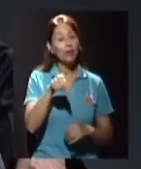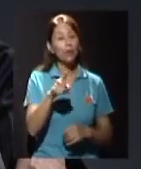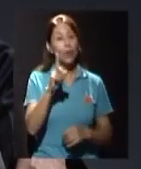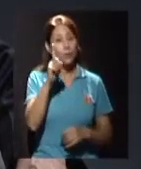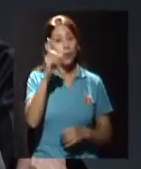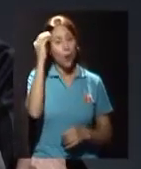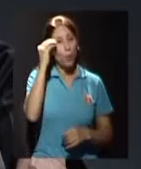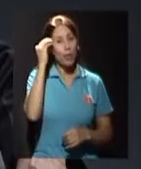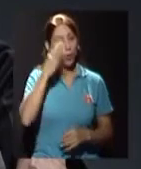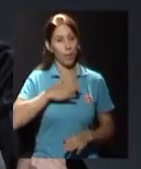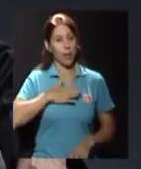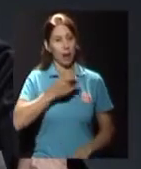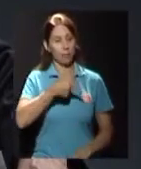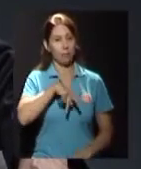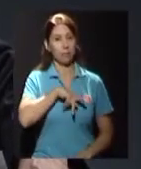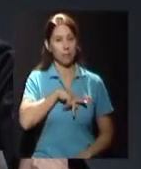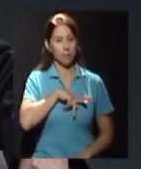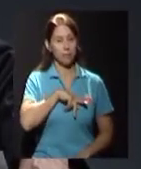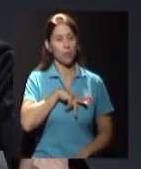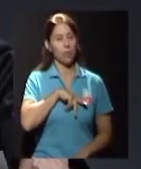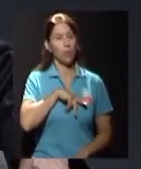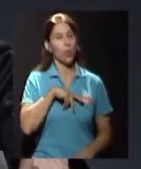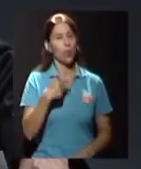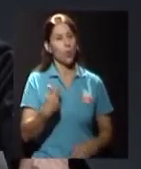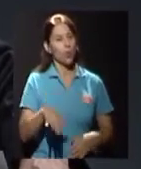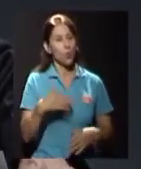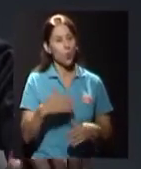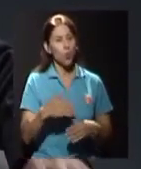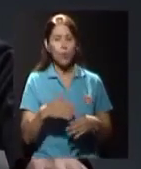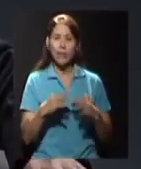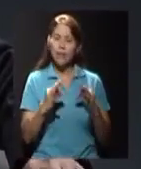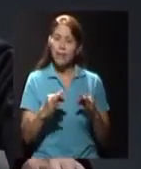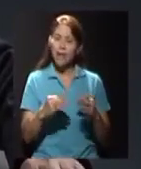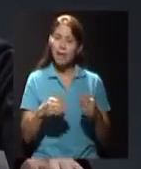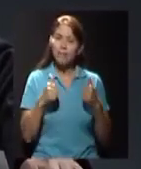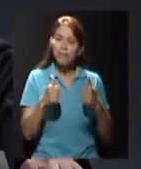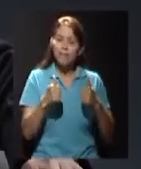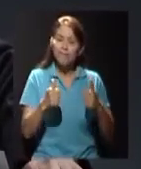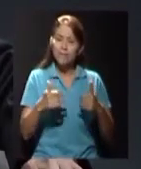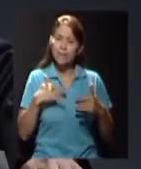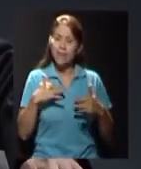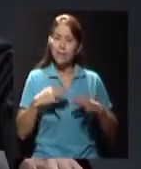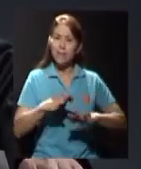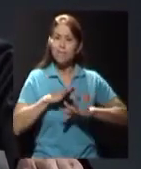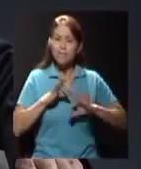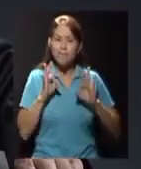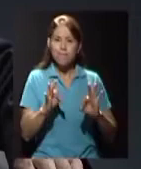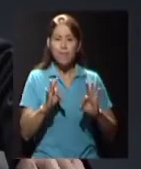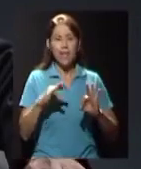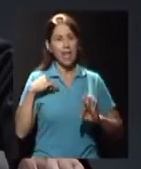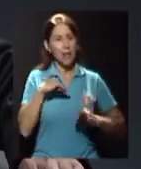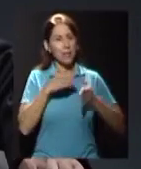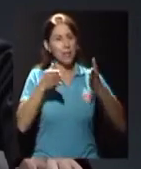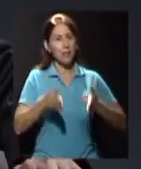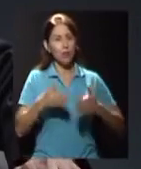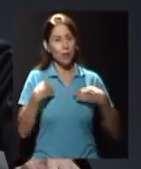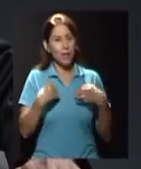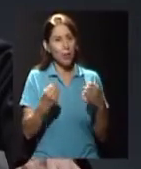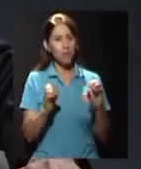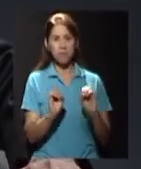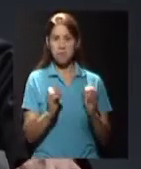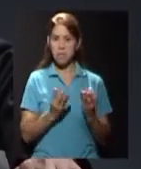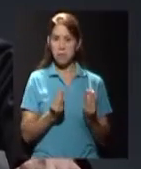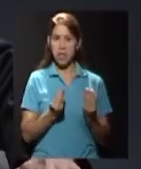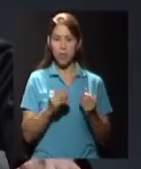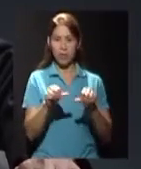muy mía da gusto que el nuestro salud no le tenga miedo al sector privado porque en